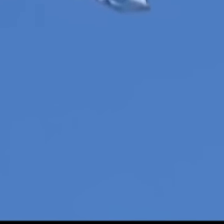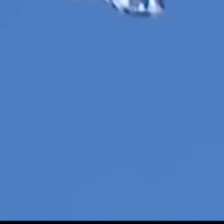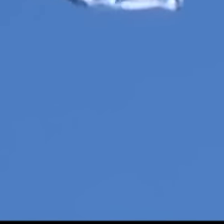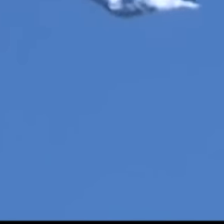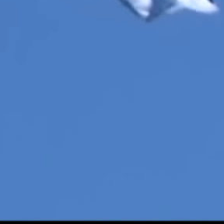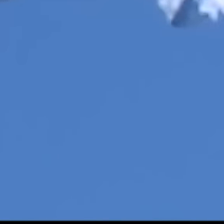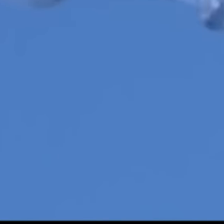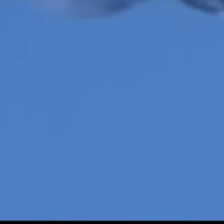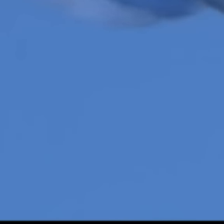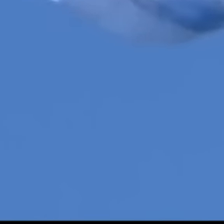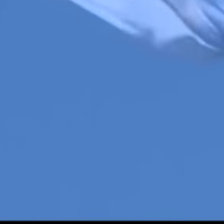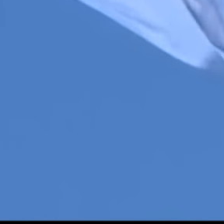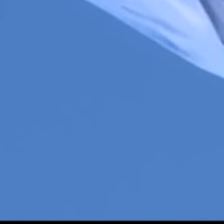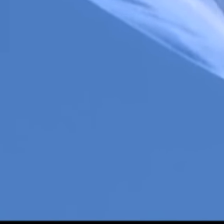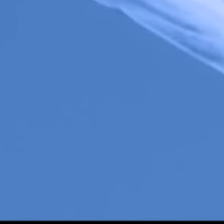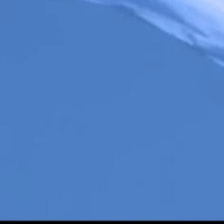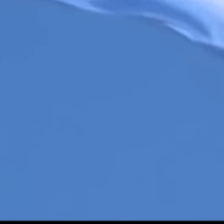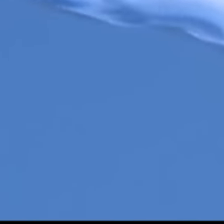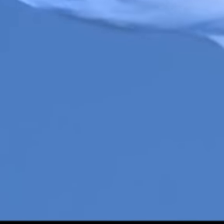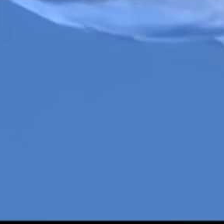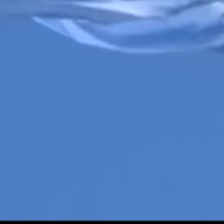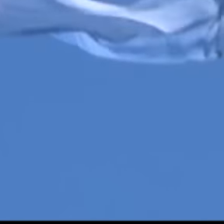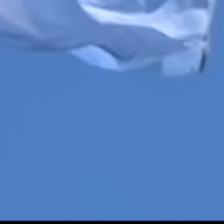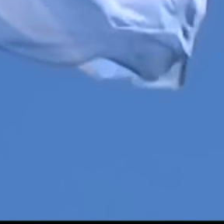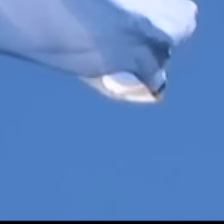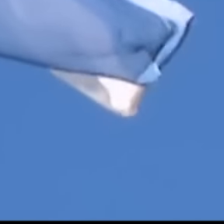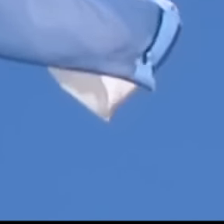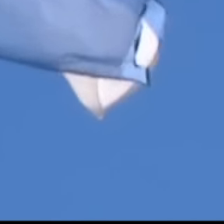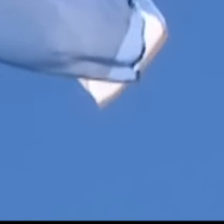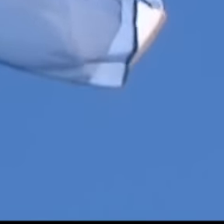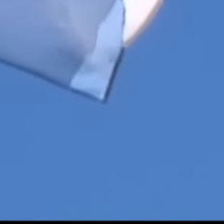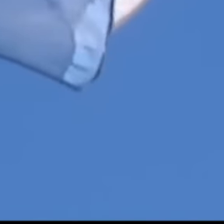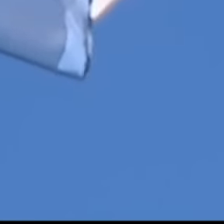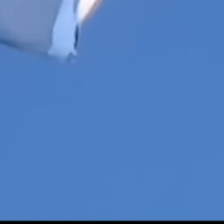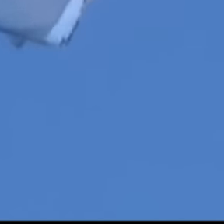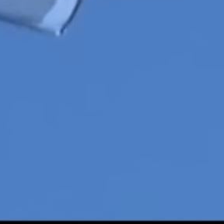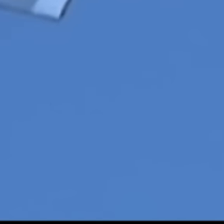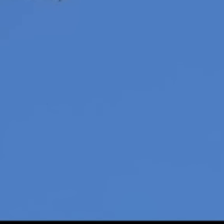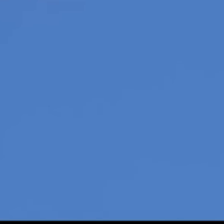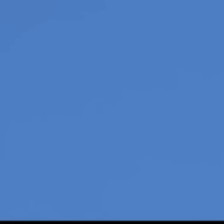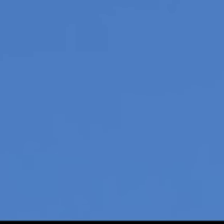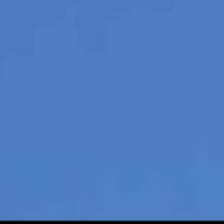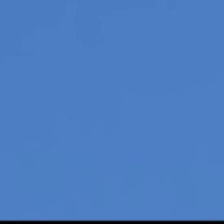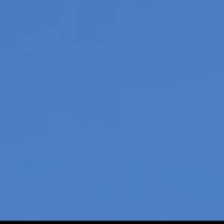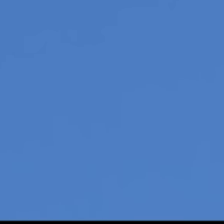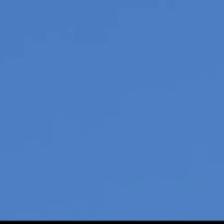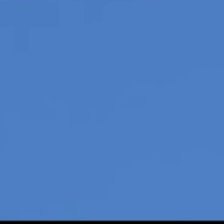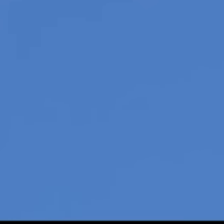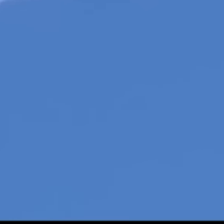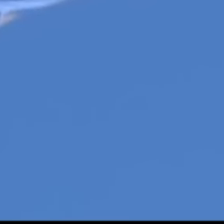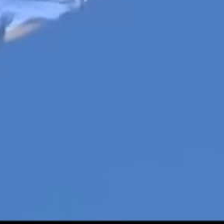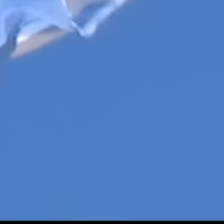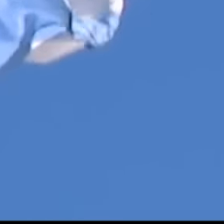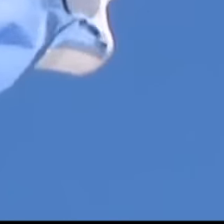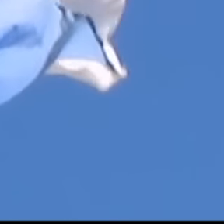y el servicio internacional RAE, Radiodifusión Argentina al Exterior. Escucharemos a continuación las palabras del señor Presidente de la